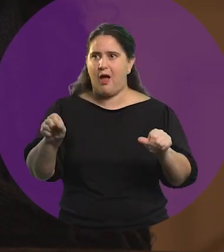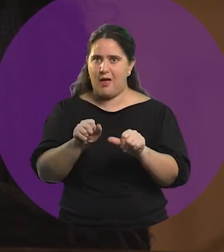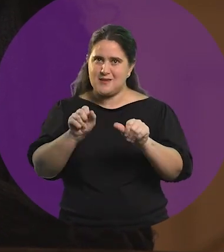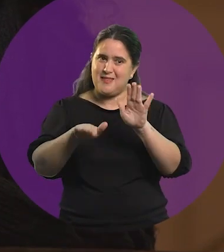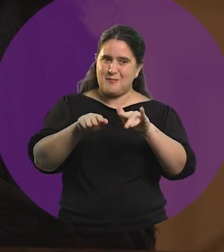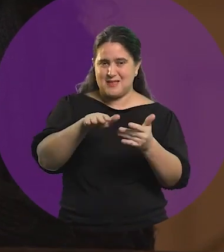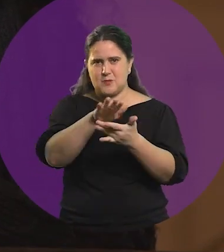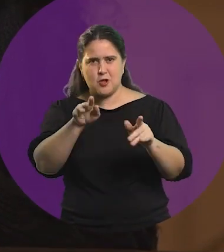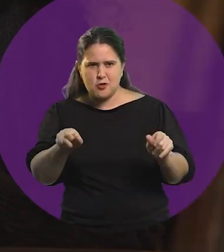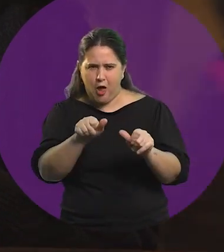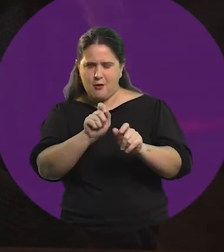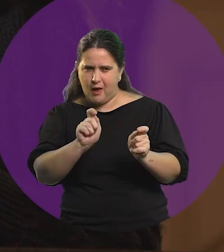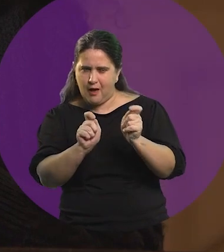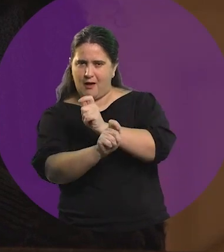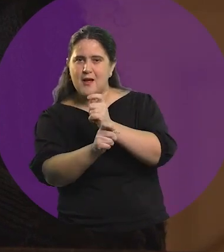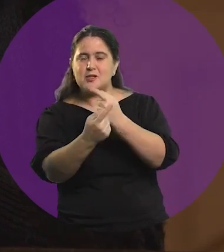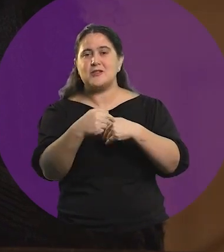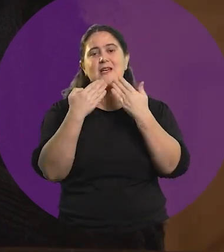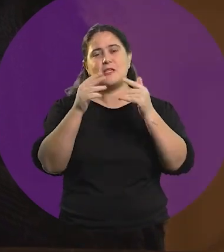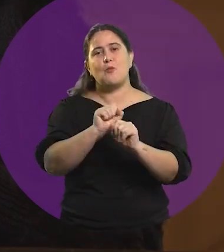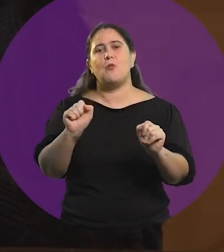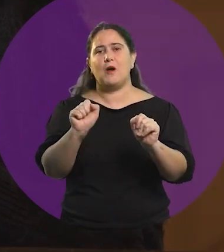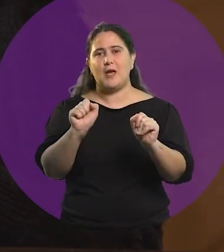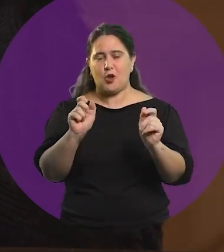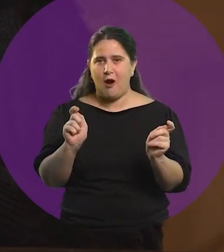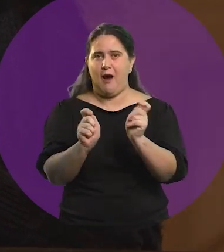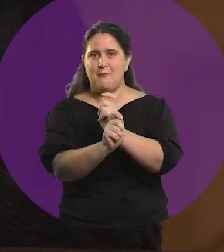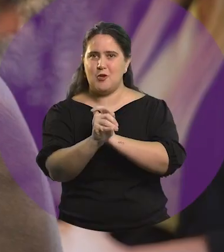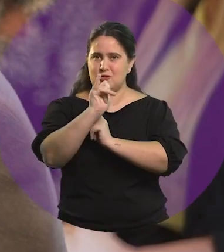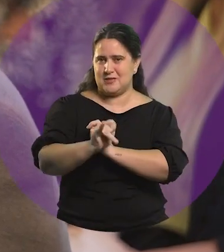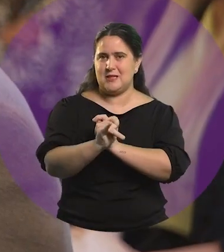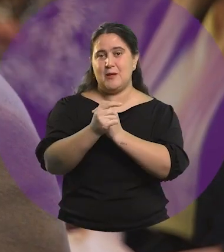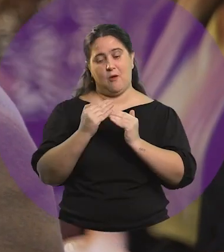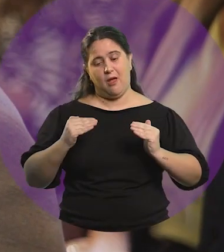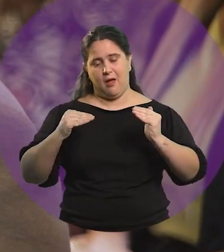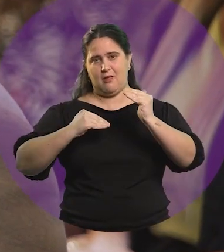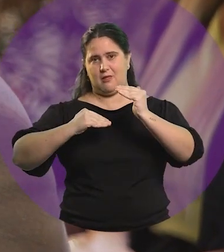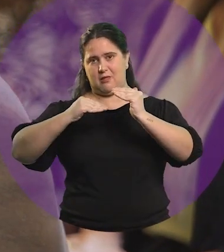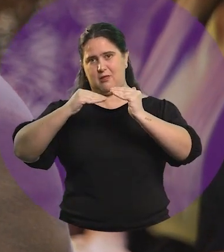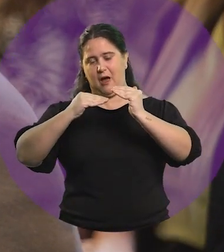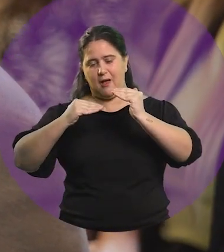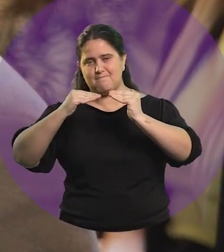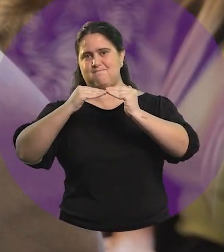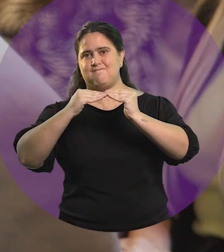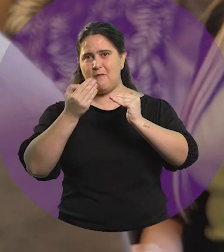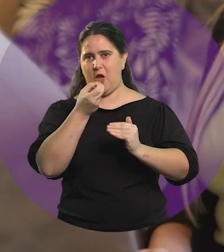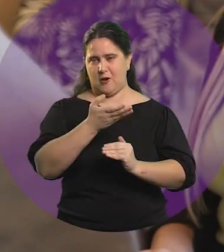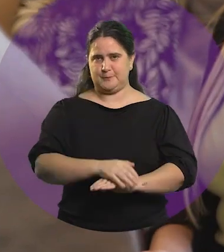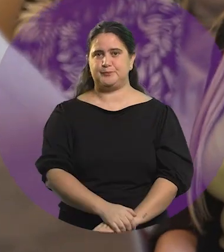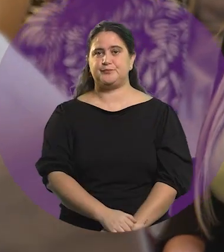esas acciones nos permite, por lo menos ir generando esos cambios y ir cerrando esas brechas que